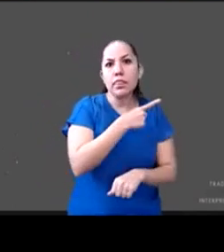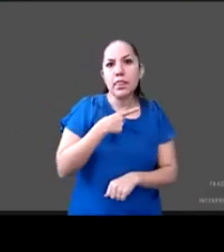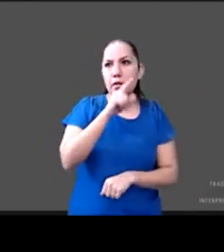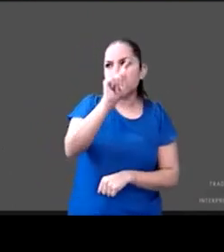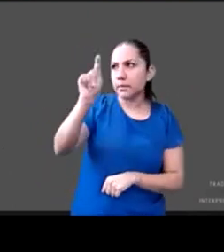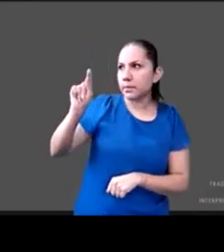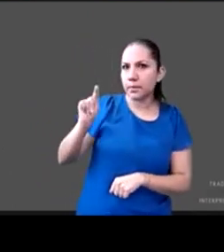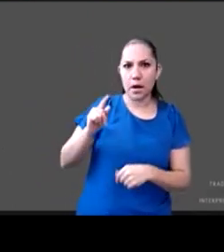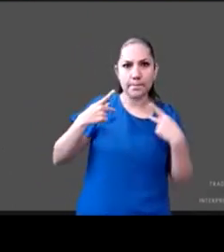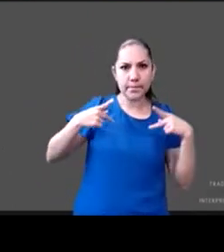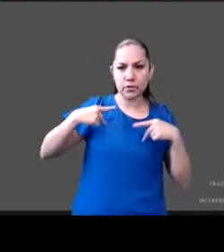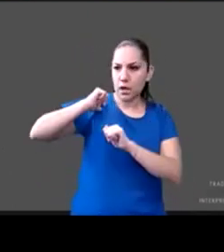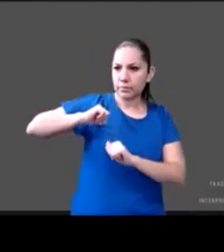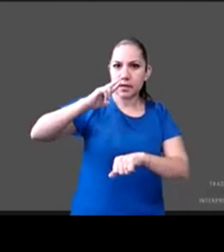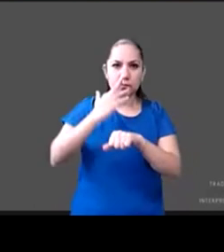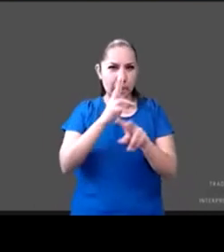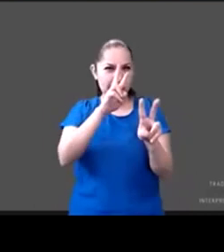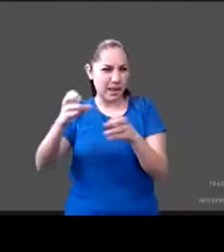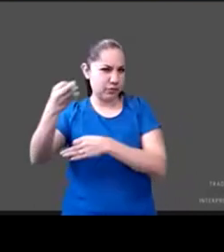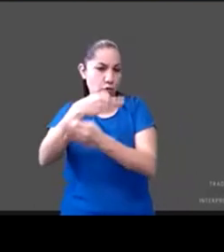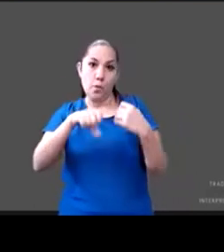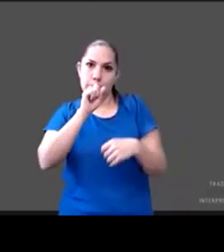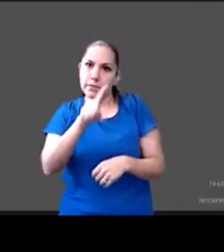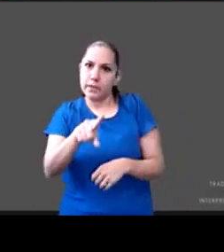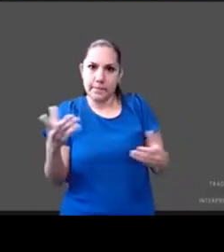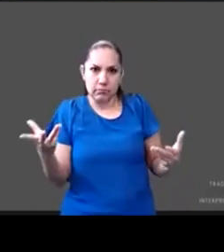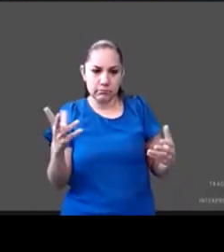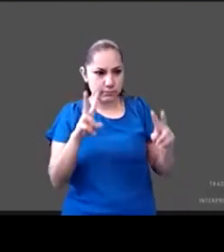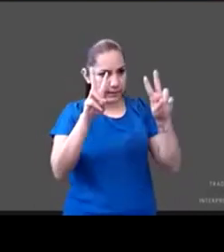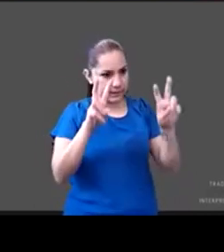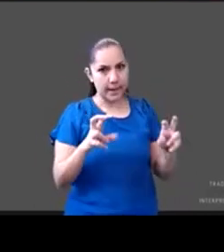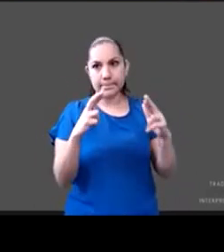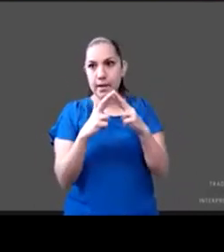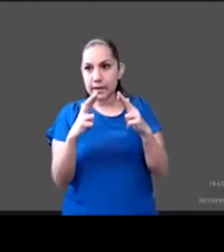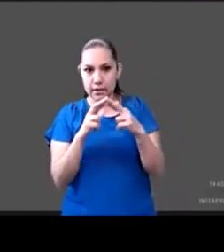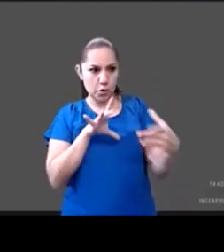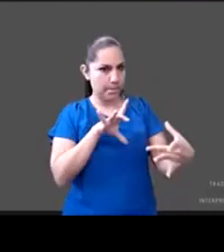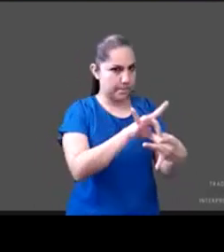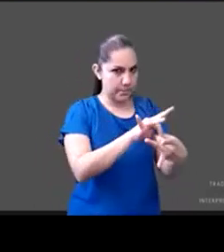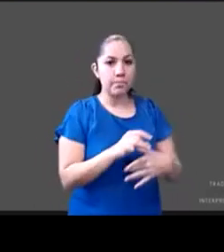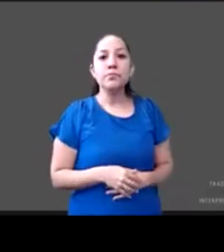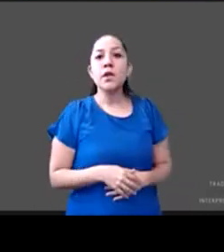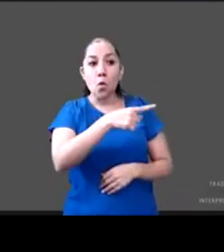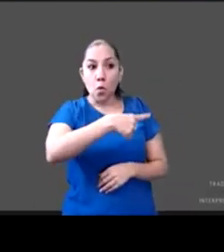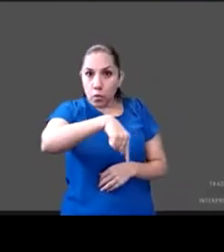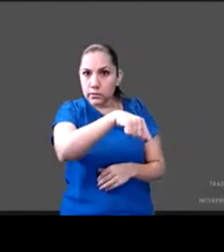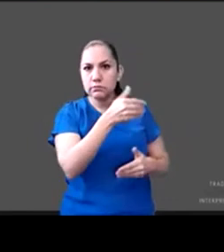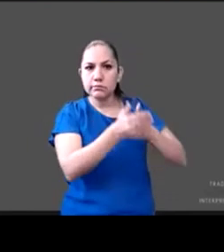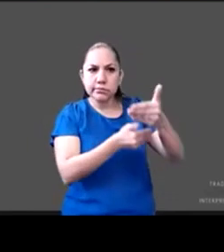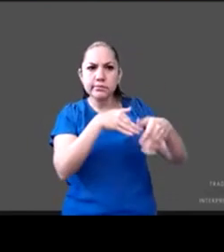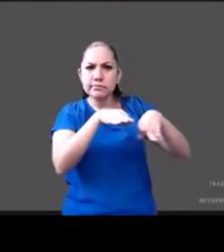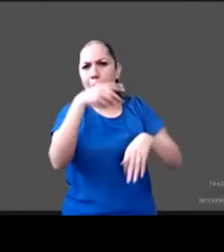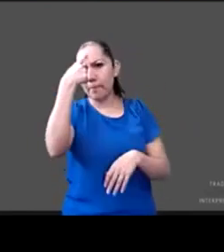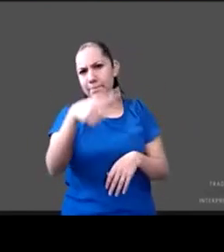papel de las comunidades de fe y del ámbito religioso. Es fundamental el trabajo que llevan a cabo para prevenir y para atender también las violencias